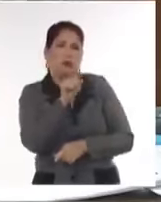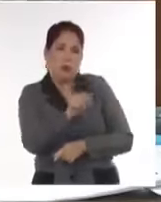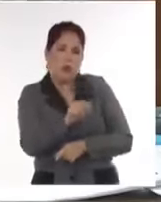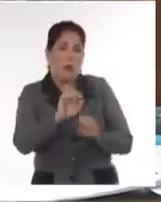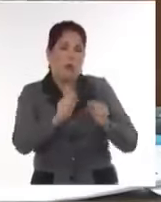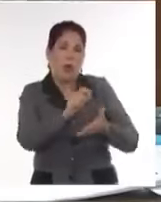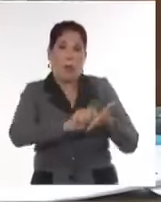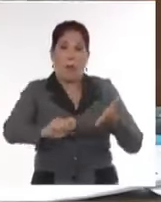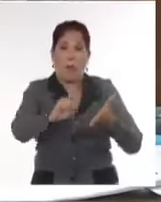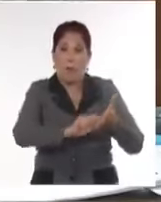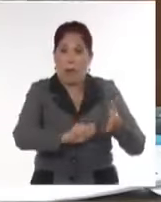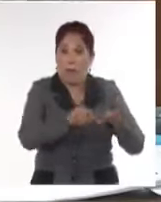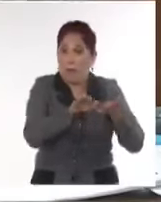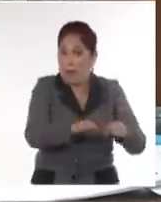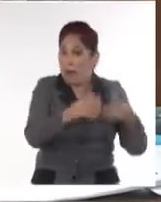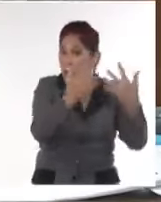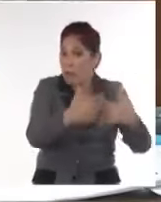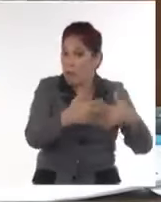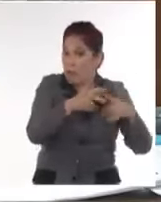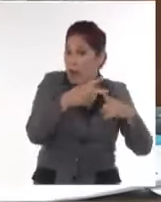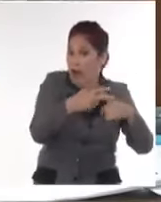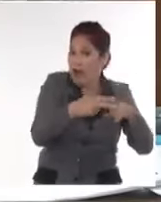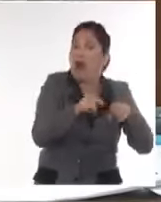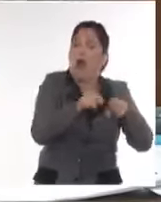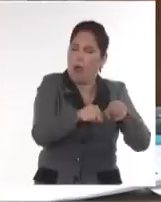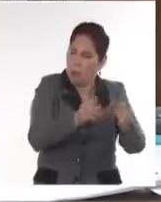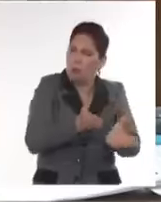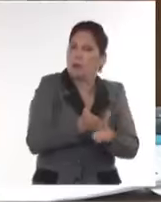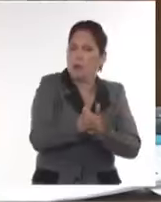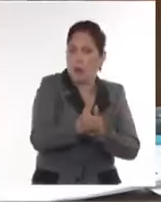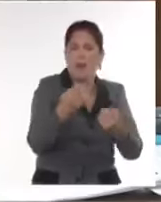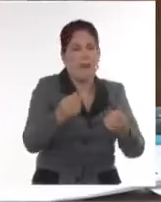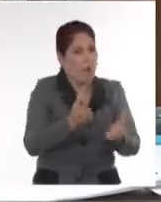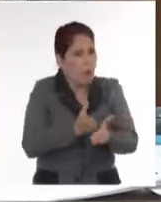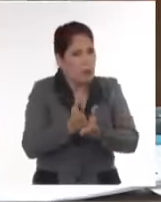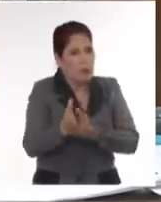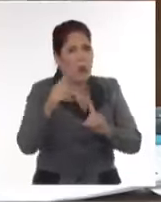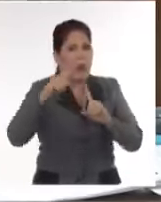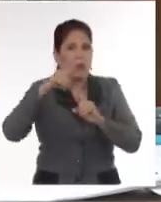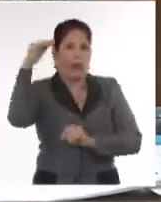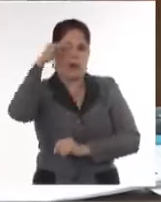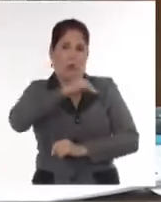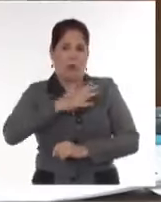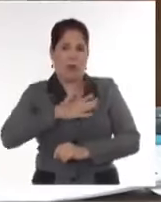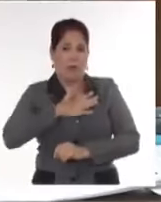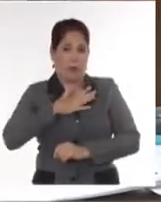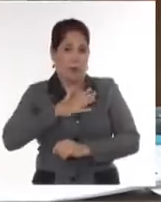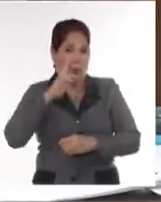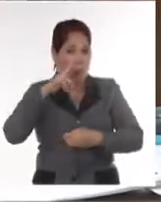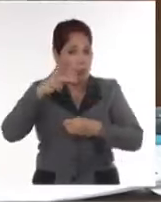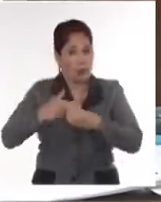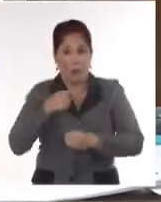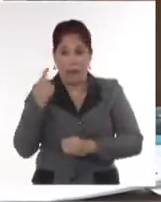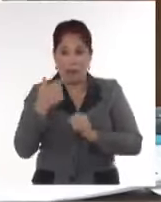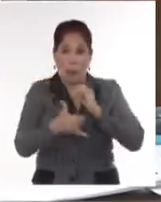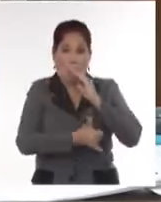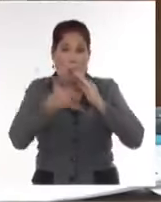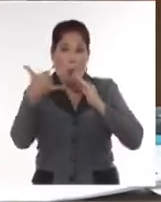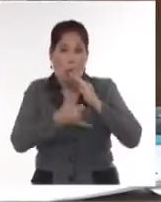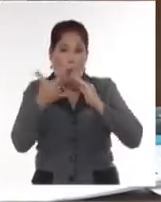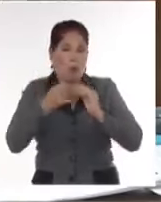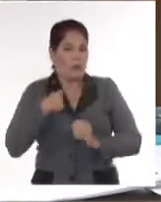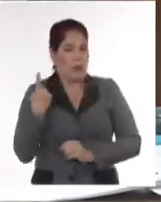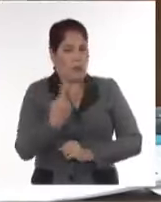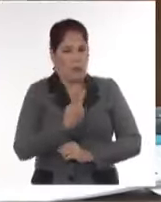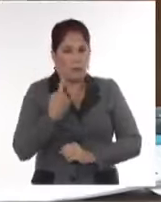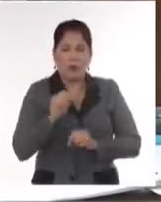Esa es la situación. Nosotros vamos a continuar, porque tenemos que mantener, esa es nuestra tecnología, ese es nuestro combustible, y tenemos que mantenerlo vivo. Si la llevamos, si no le